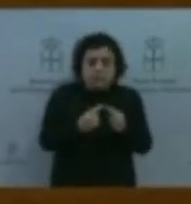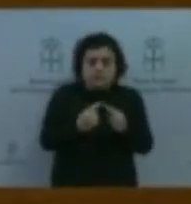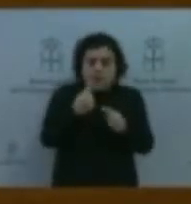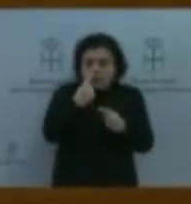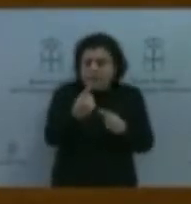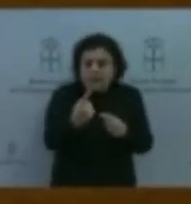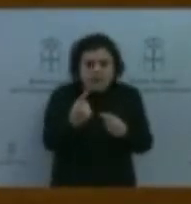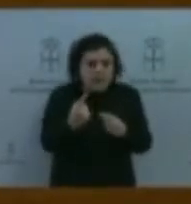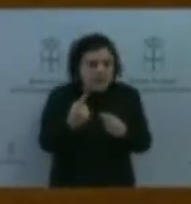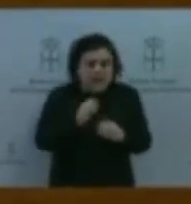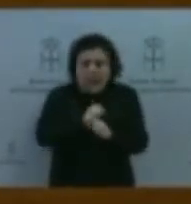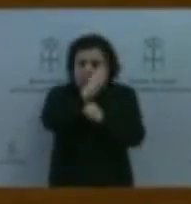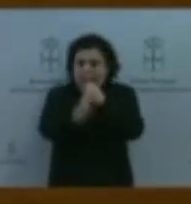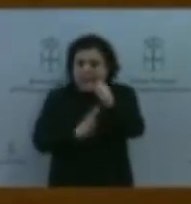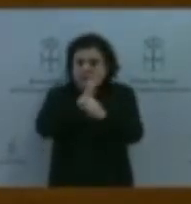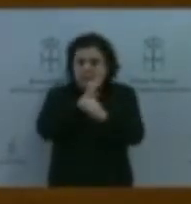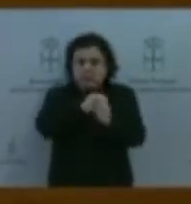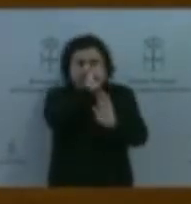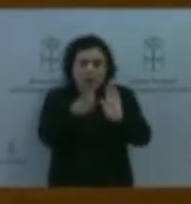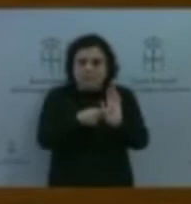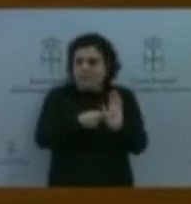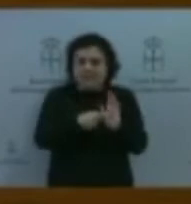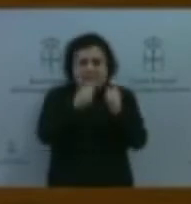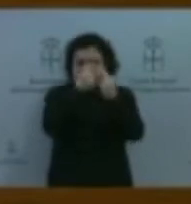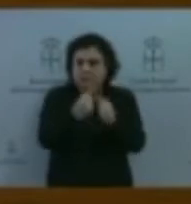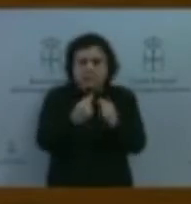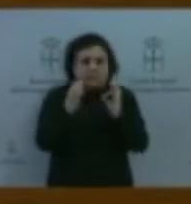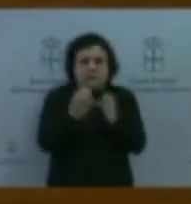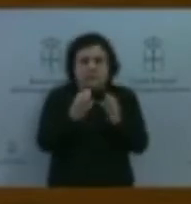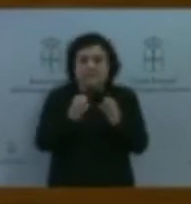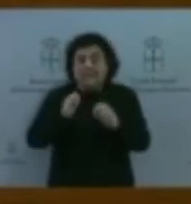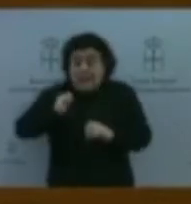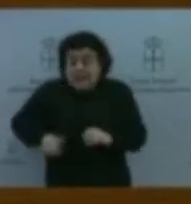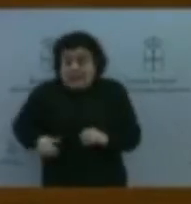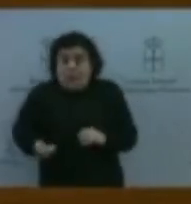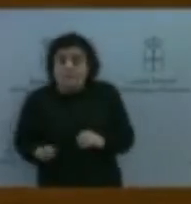más tienen que aportar. Porque los fondos que van a venir